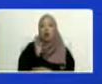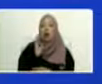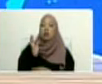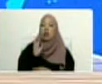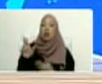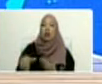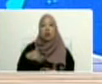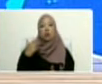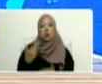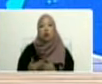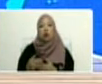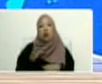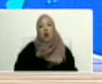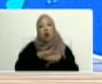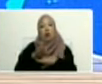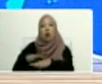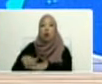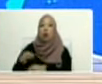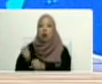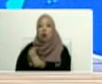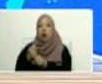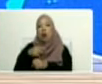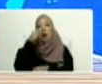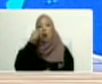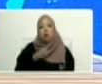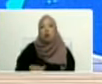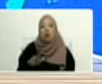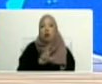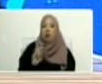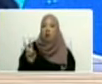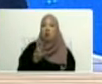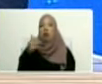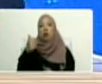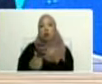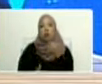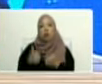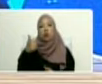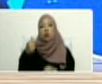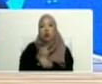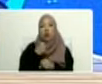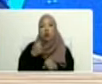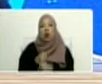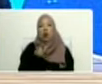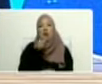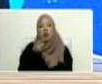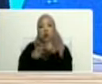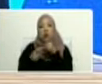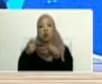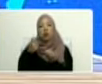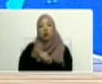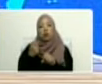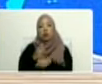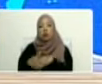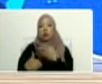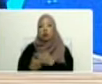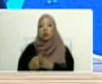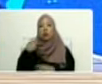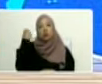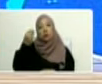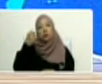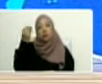Nacional convocó al pueblo de Venezuela a referéndum para consultarle lo que debe ser la posición